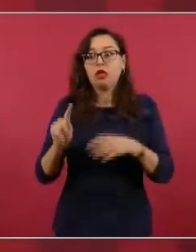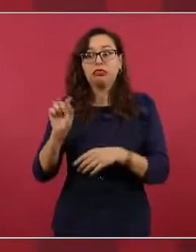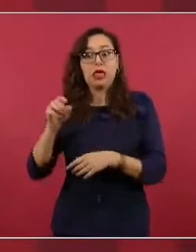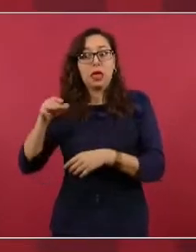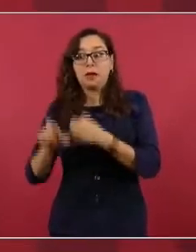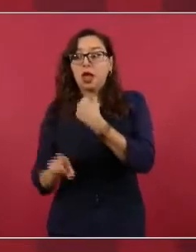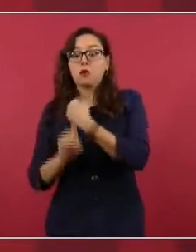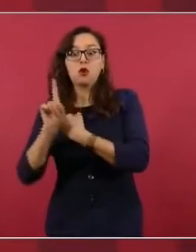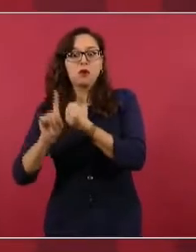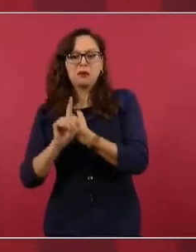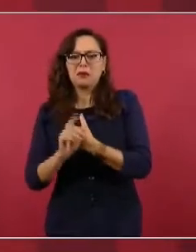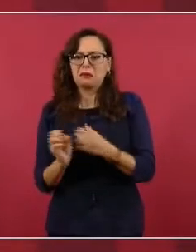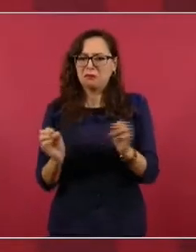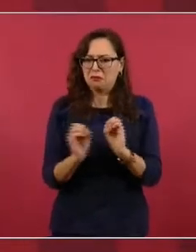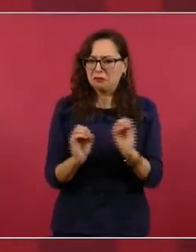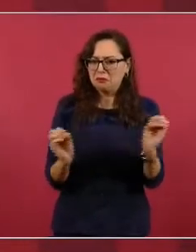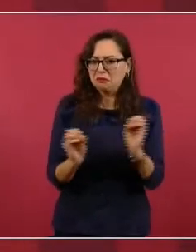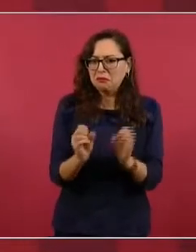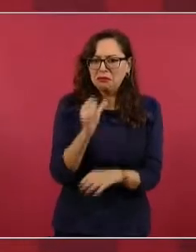Oh, sorpresa,